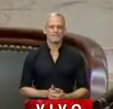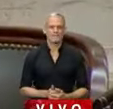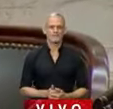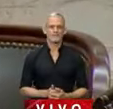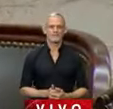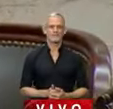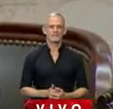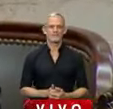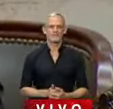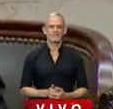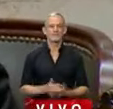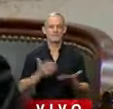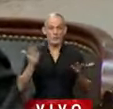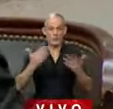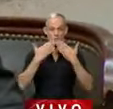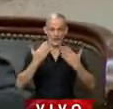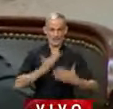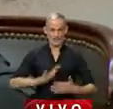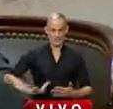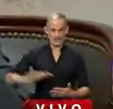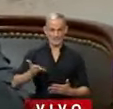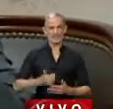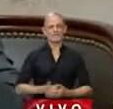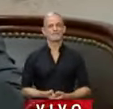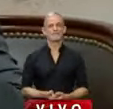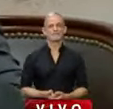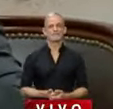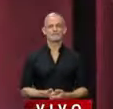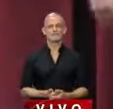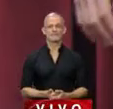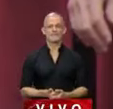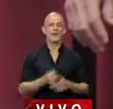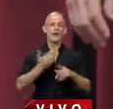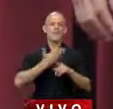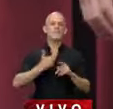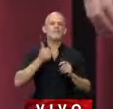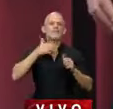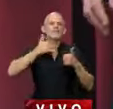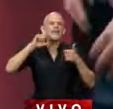Muchas gracias, señora presidente. En primer lugar,